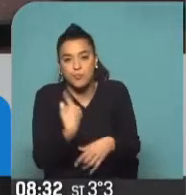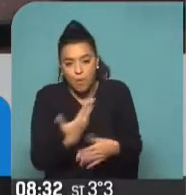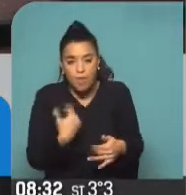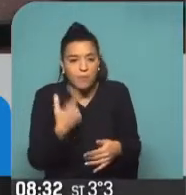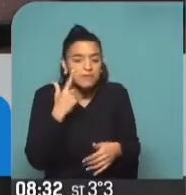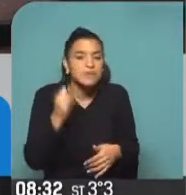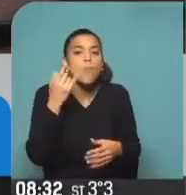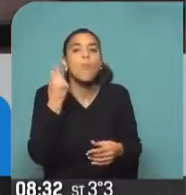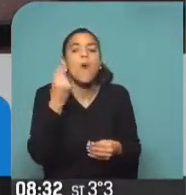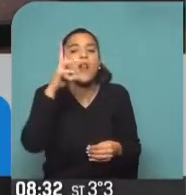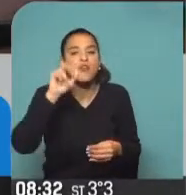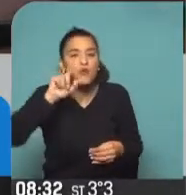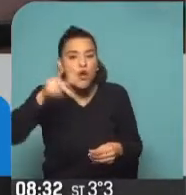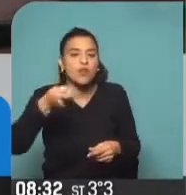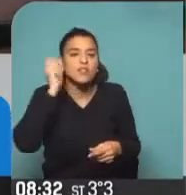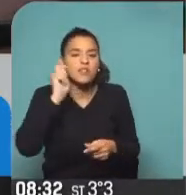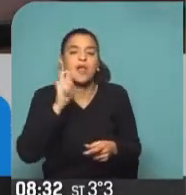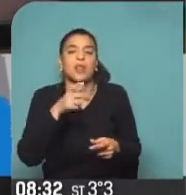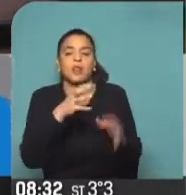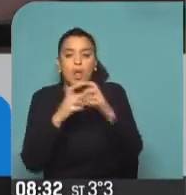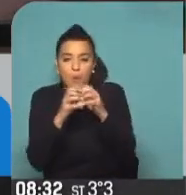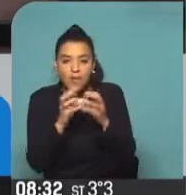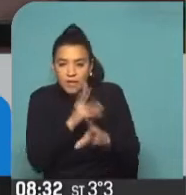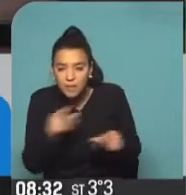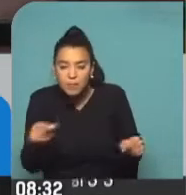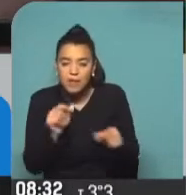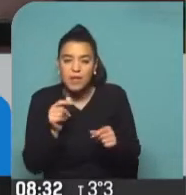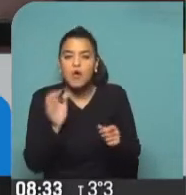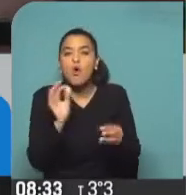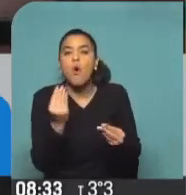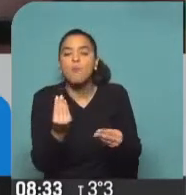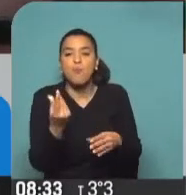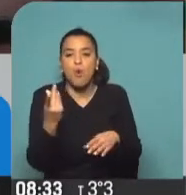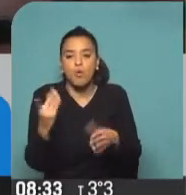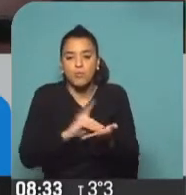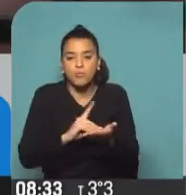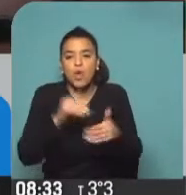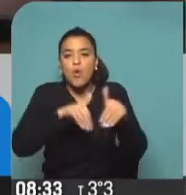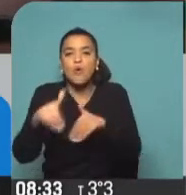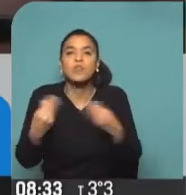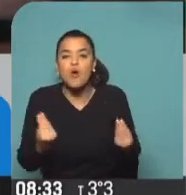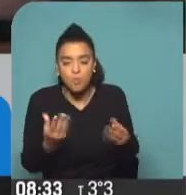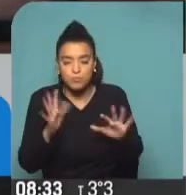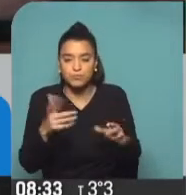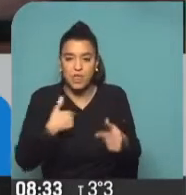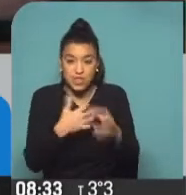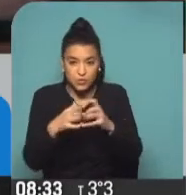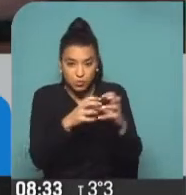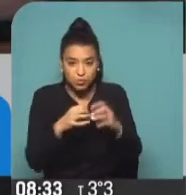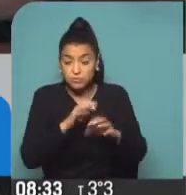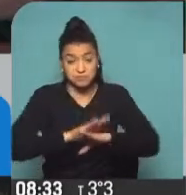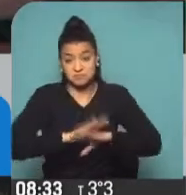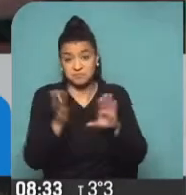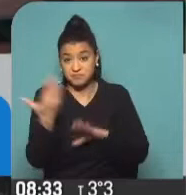van a ser los roles, quién va a cerrar el debate, cómo va a votar cada uno de los diputados. En esa discusión todo eso voló por